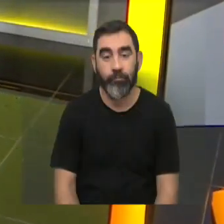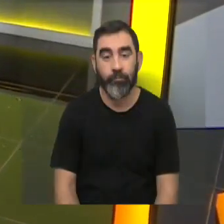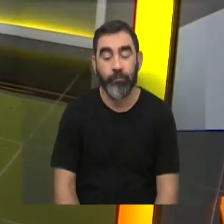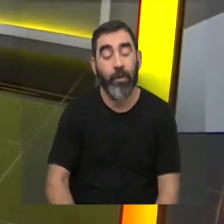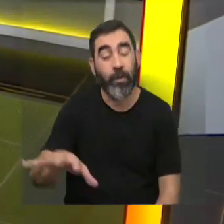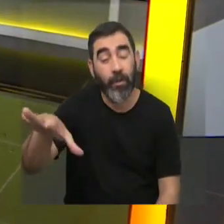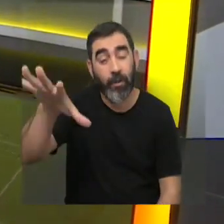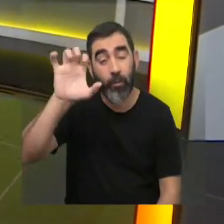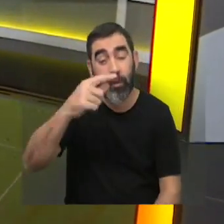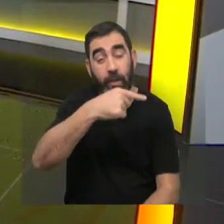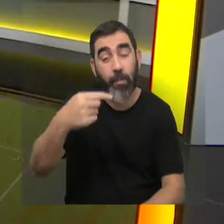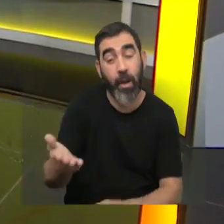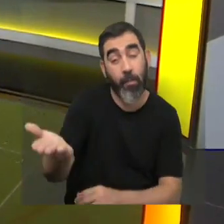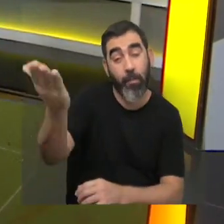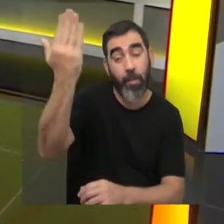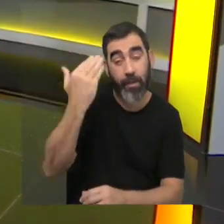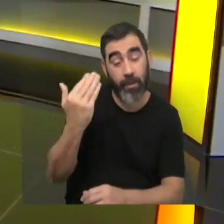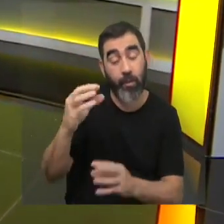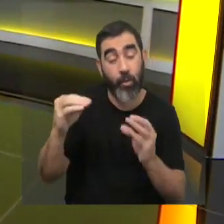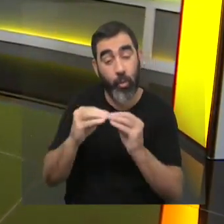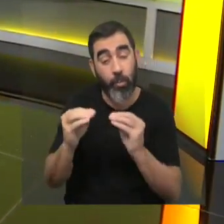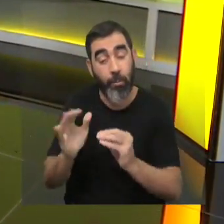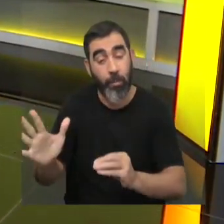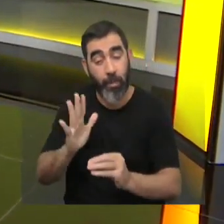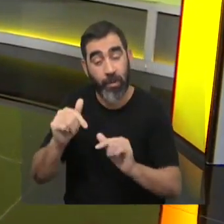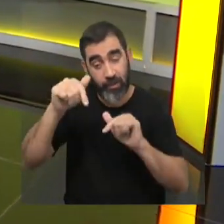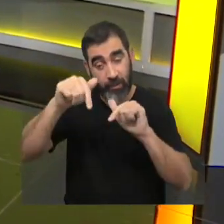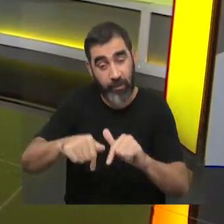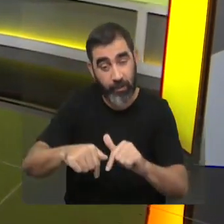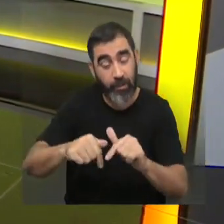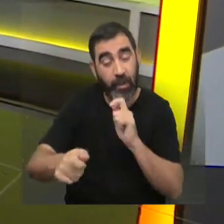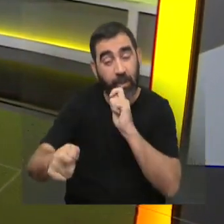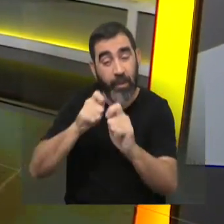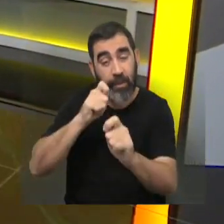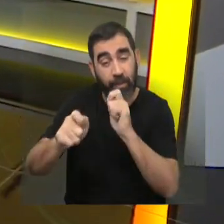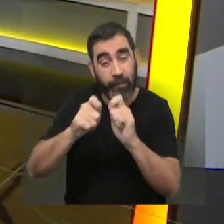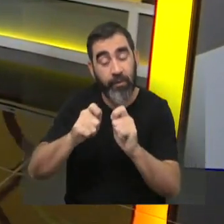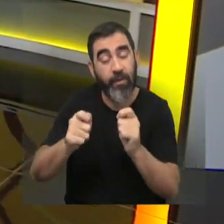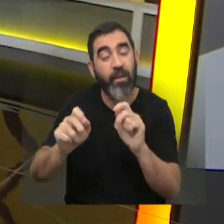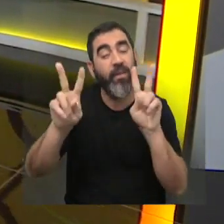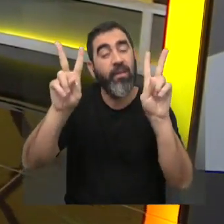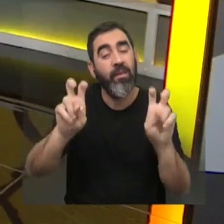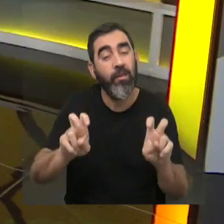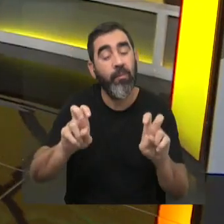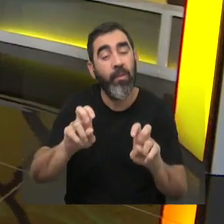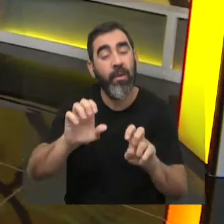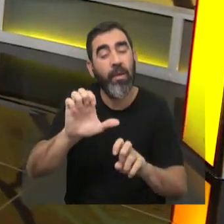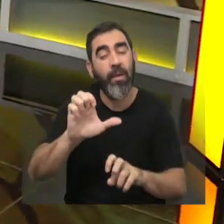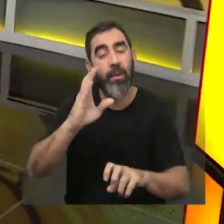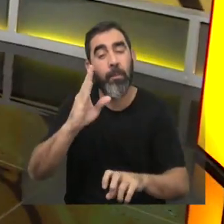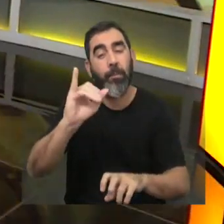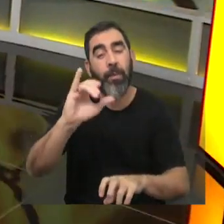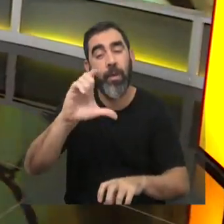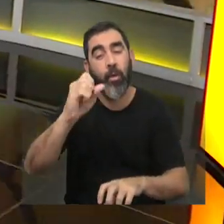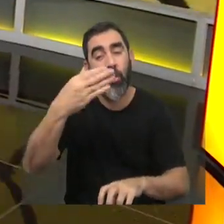Recordarán ustedes que la semana pasada Alexandra Perrone nos presentó aquí en estudios una nota en la que se hablaba del epilobio,